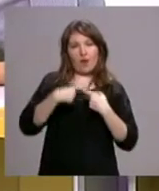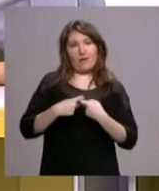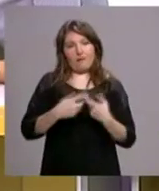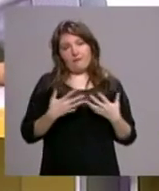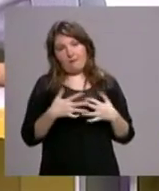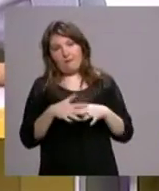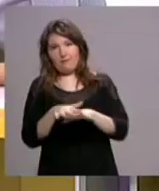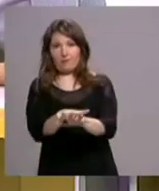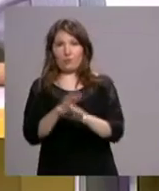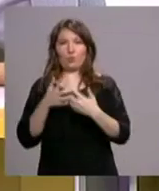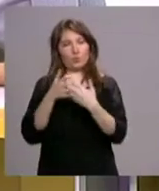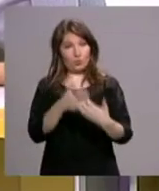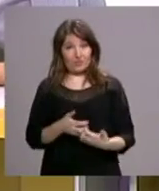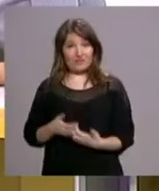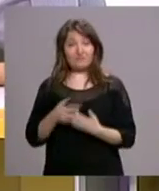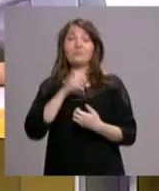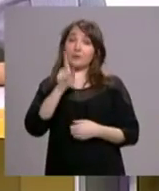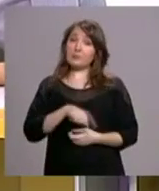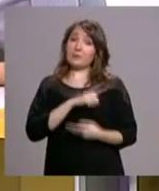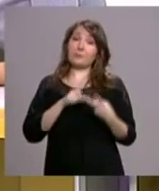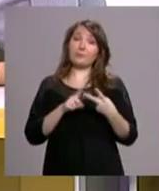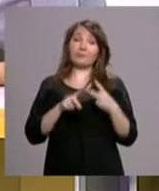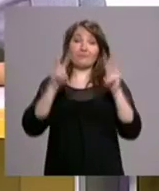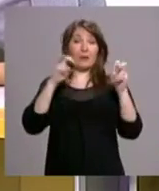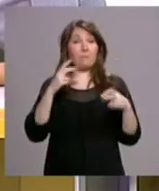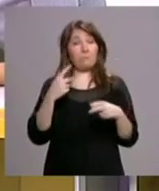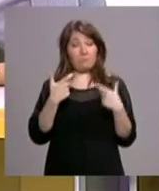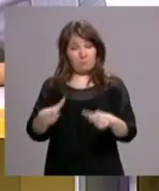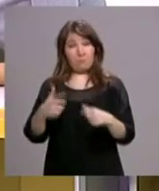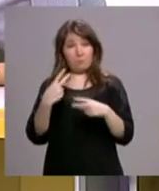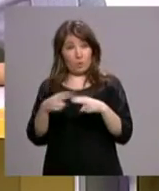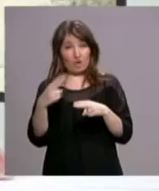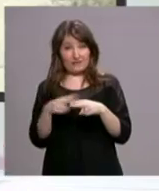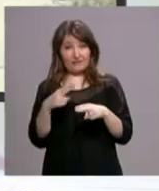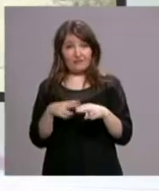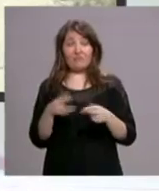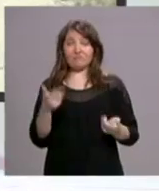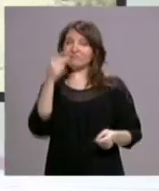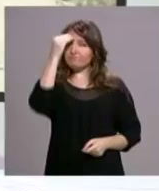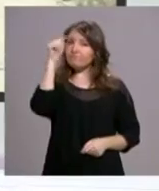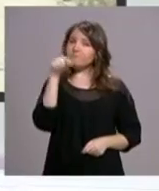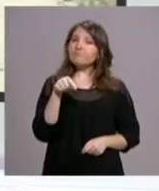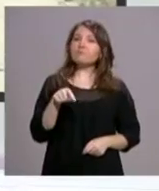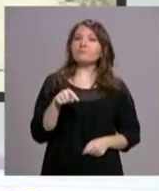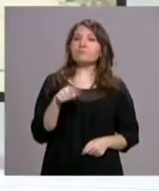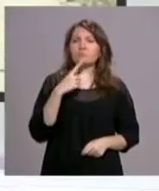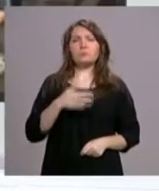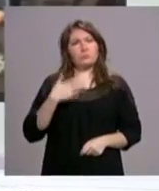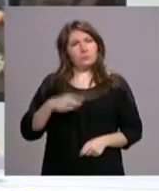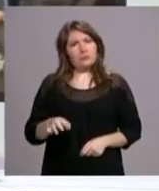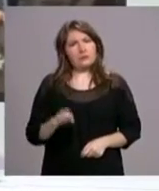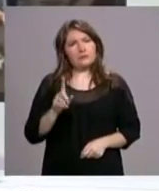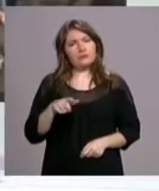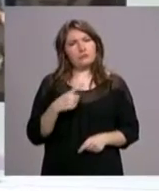insolidaria. Hablamos también de la política. Yo creo que ahí también podemos